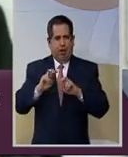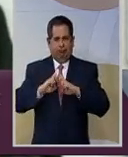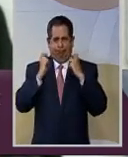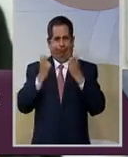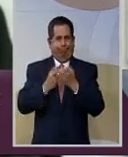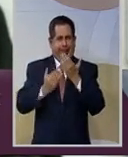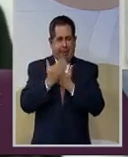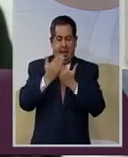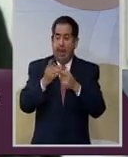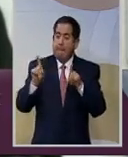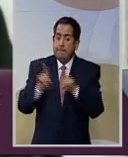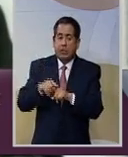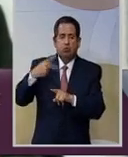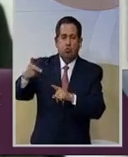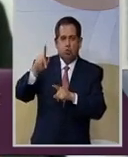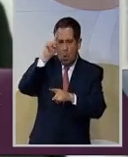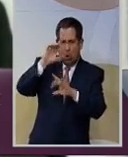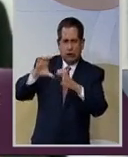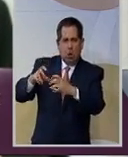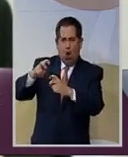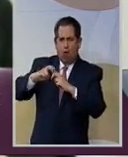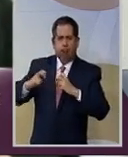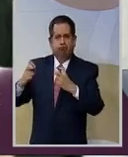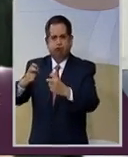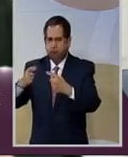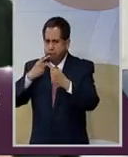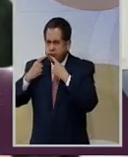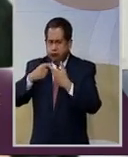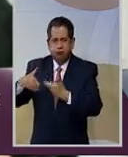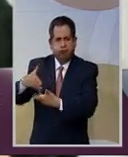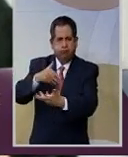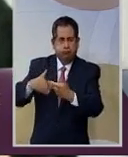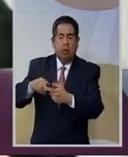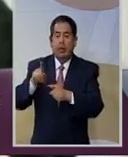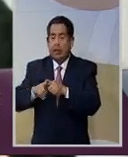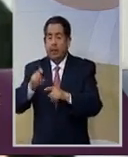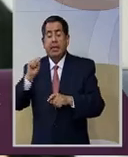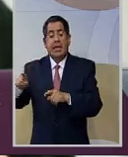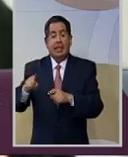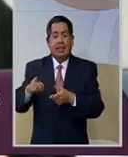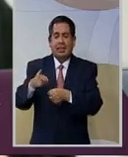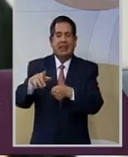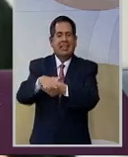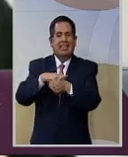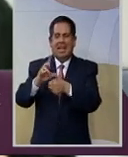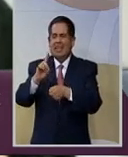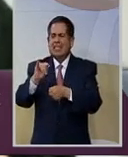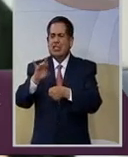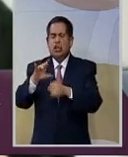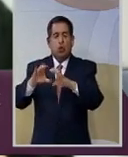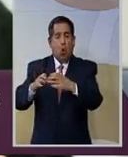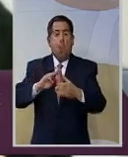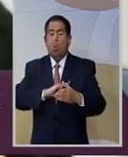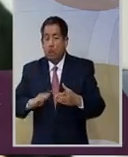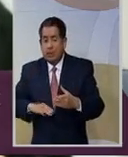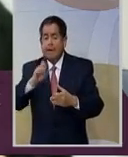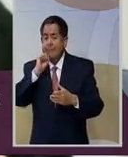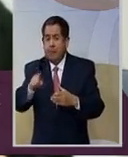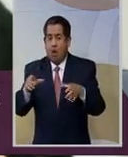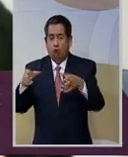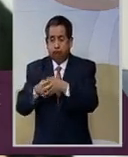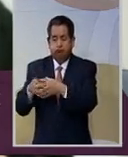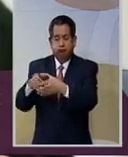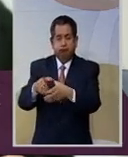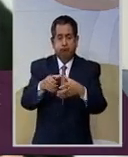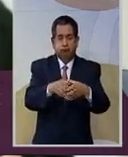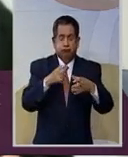hicimos, su Consejo General, y también sesionan sus consejos distritales y municipales que se